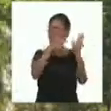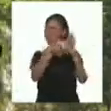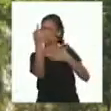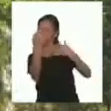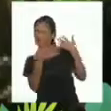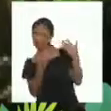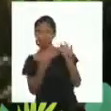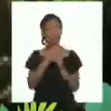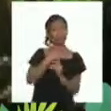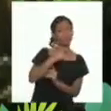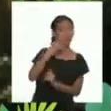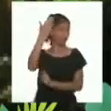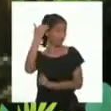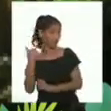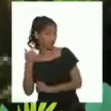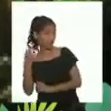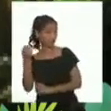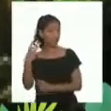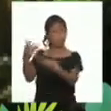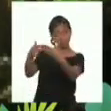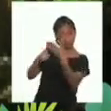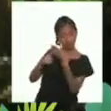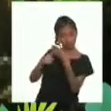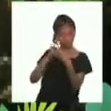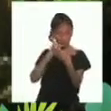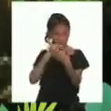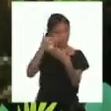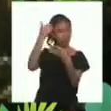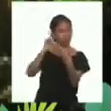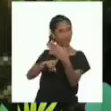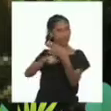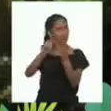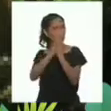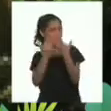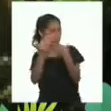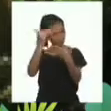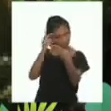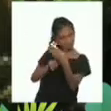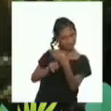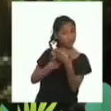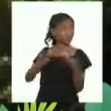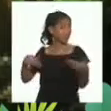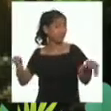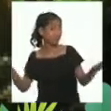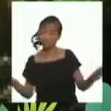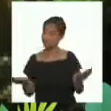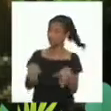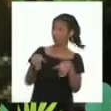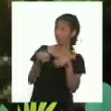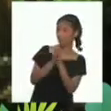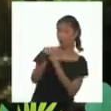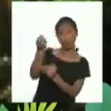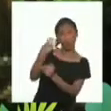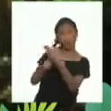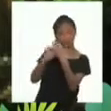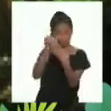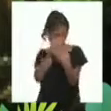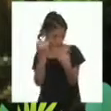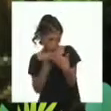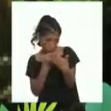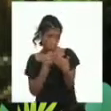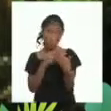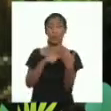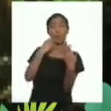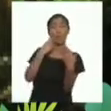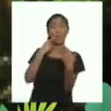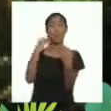muchas maneras. Mi abuela me había mostrado antes esta acuarela en un libro. Me dijo que fue pintada por un